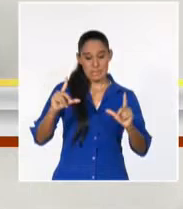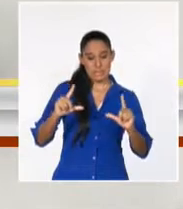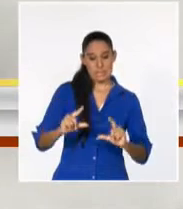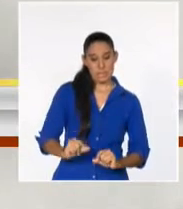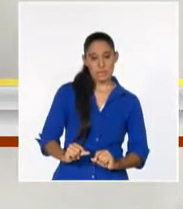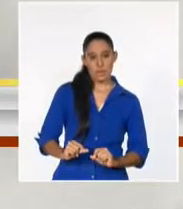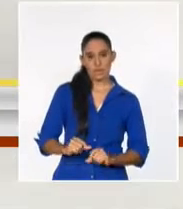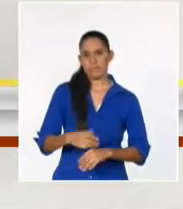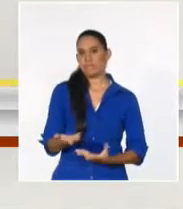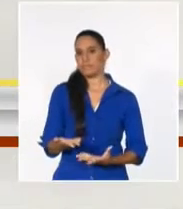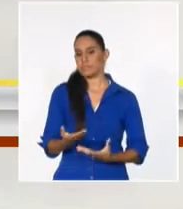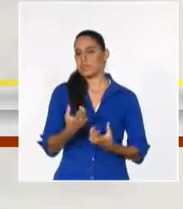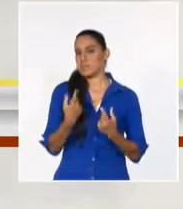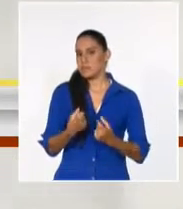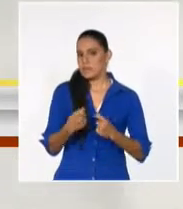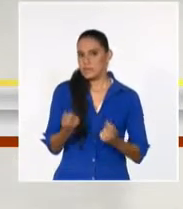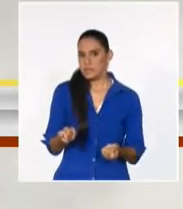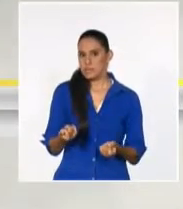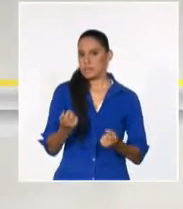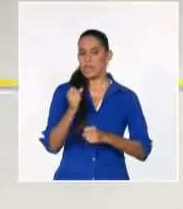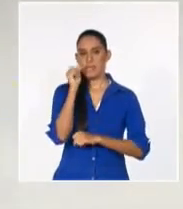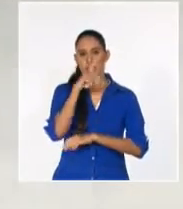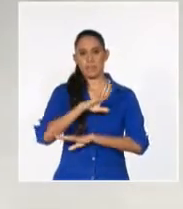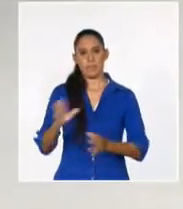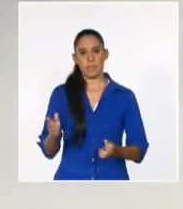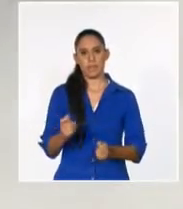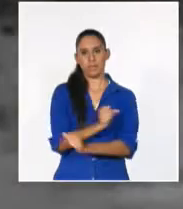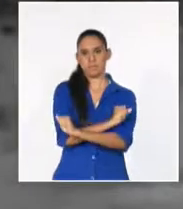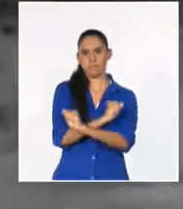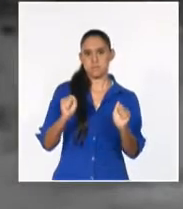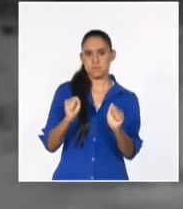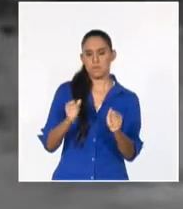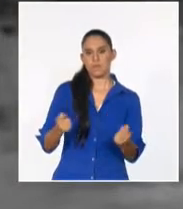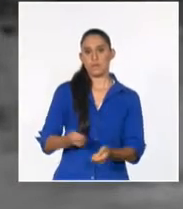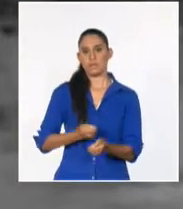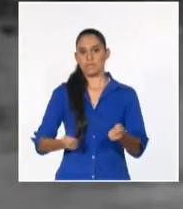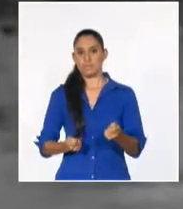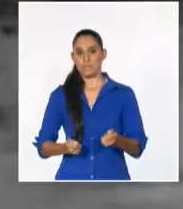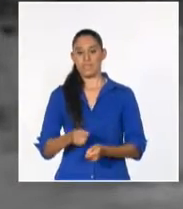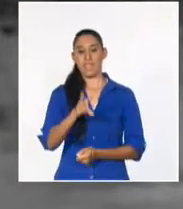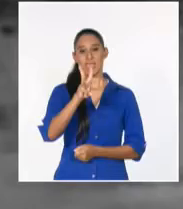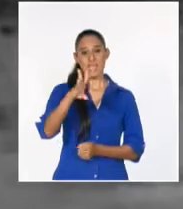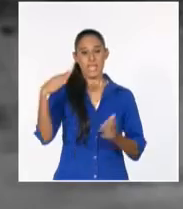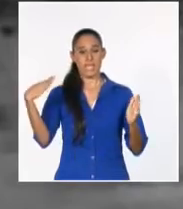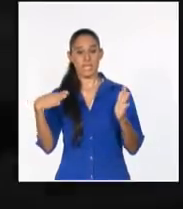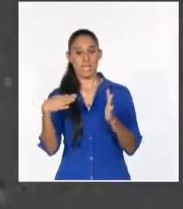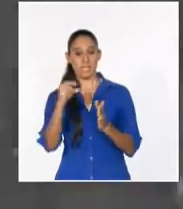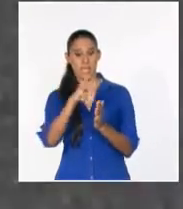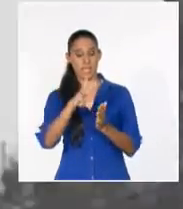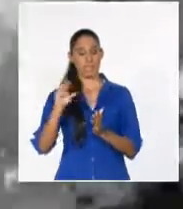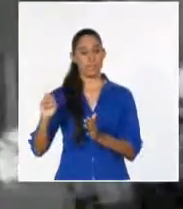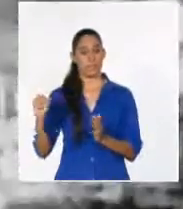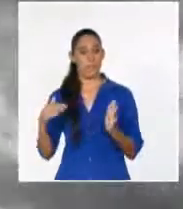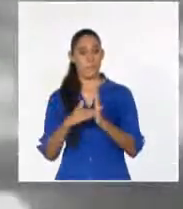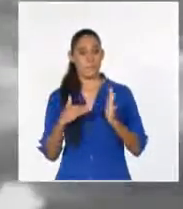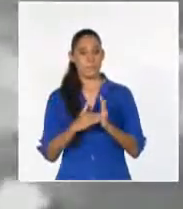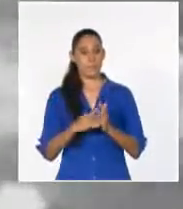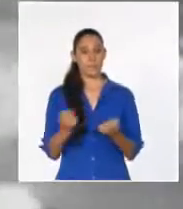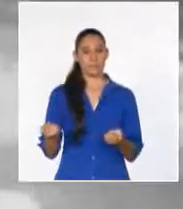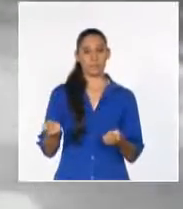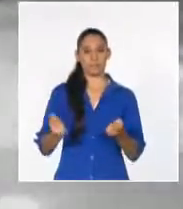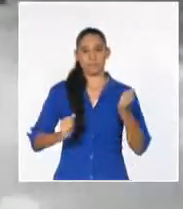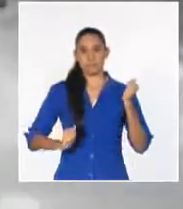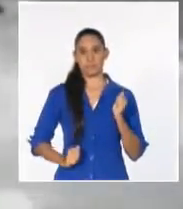El ejército israelí continúa un bombardeo feroz y ha apostado a 300.000 soldados en la frontera con Gaza.